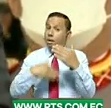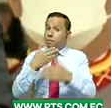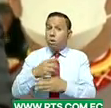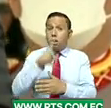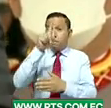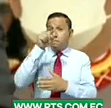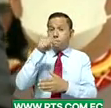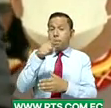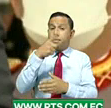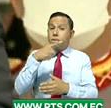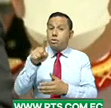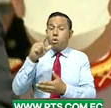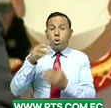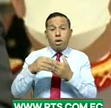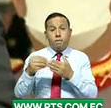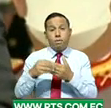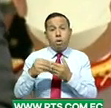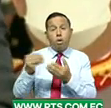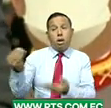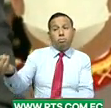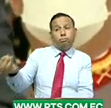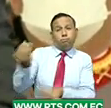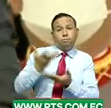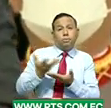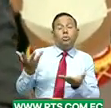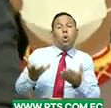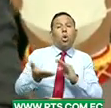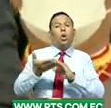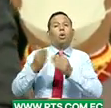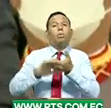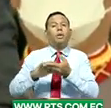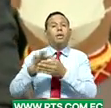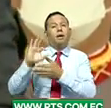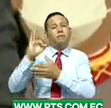de dólares de la comunidad financiera